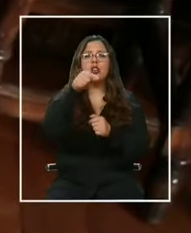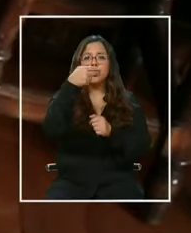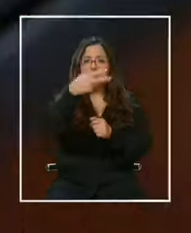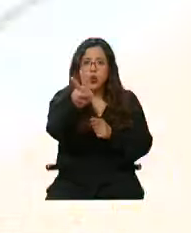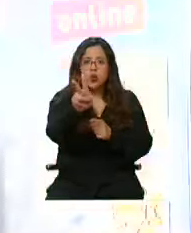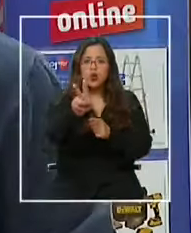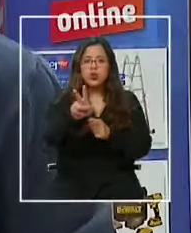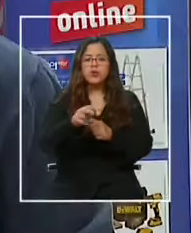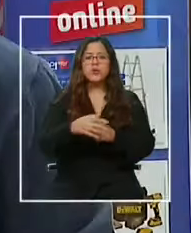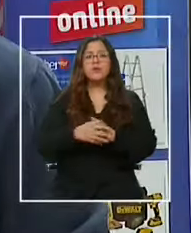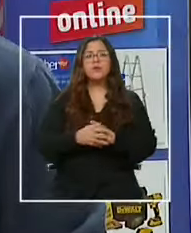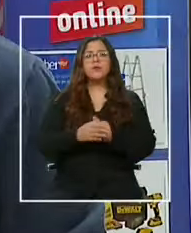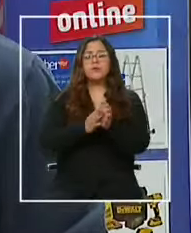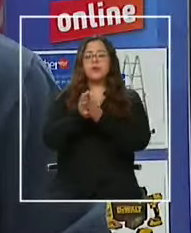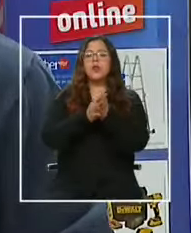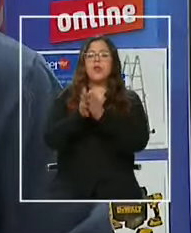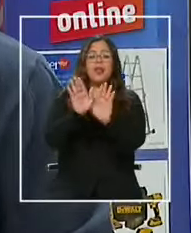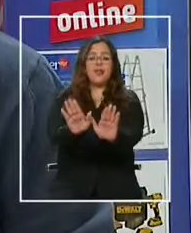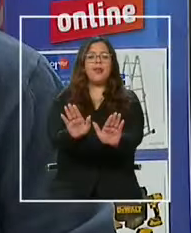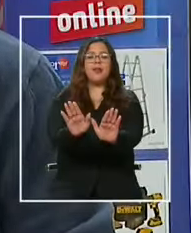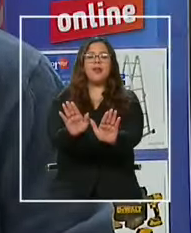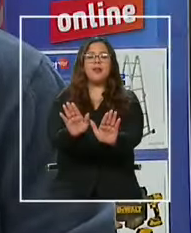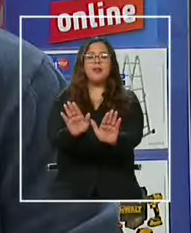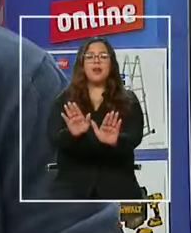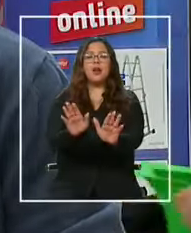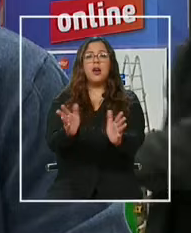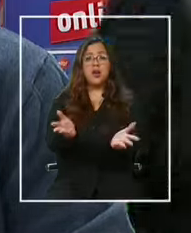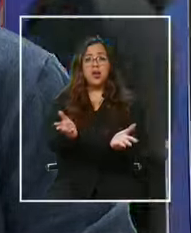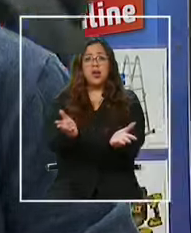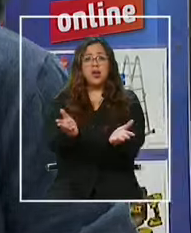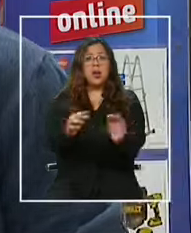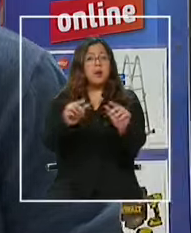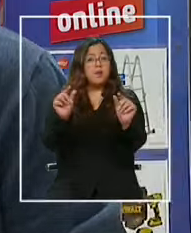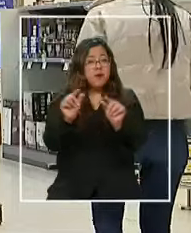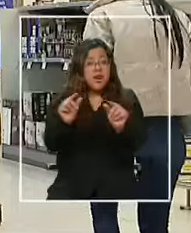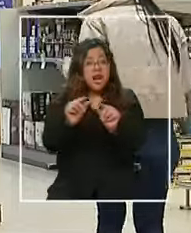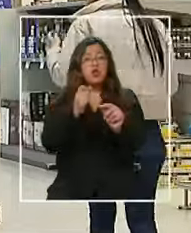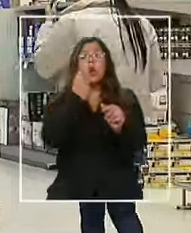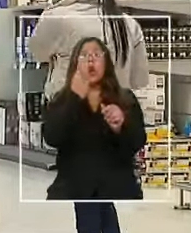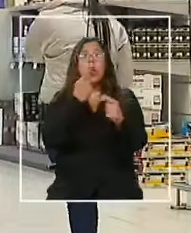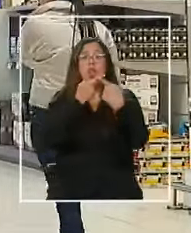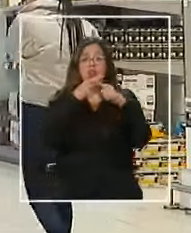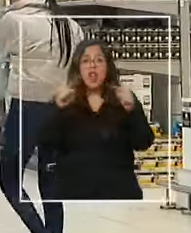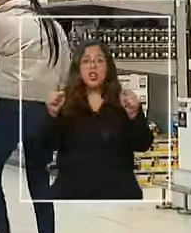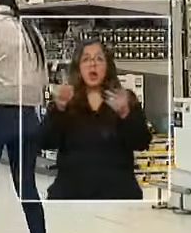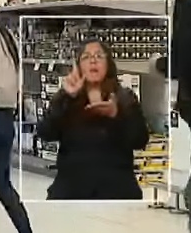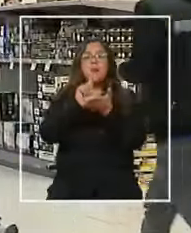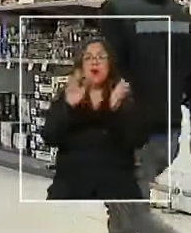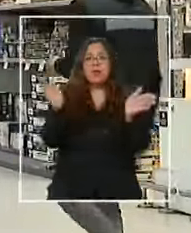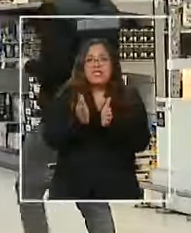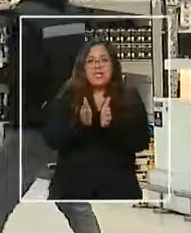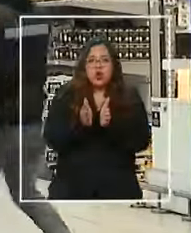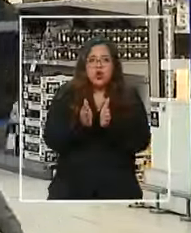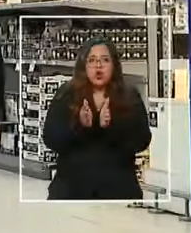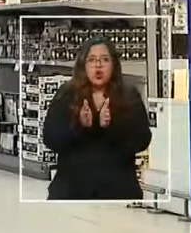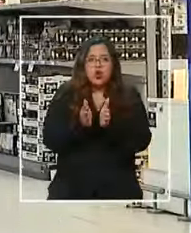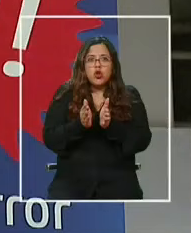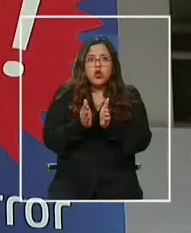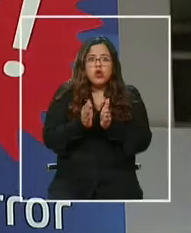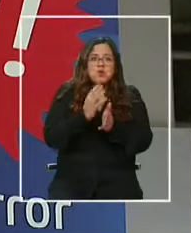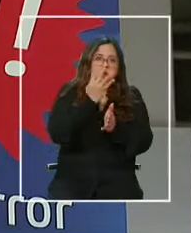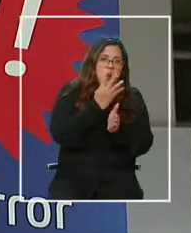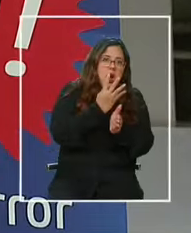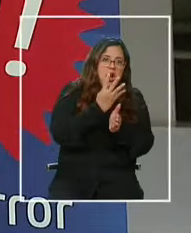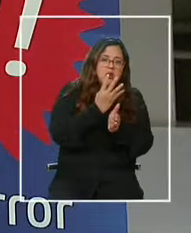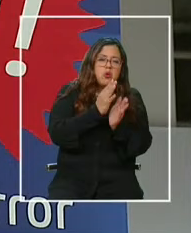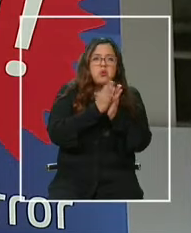la instalará. La calefacción, que es un poco más básica, más barata, es la eléctrica, para espacios bastante más chicos. 4,